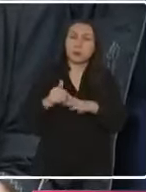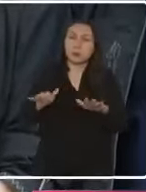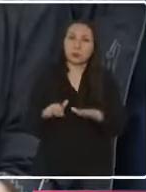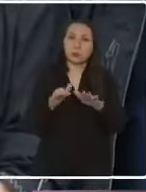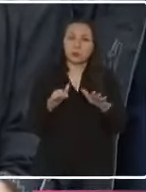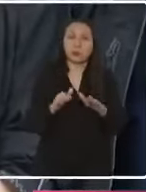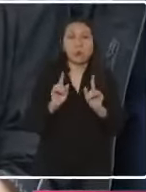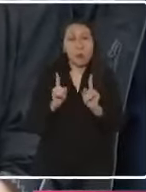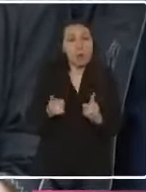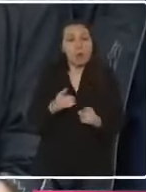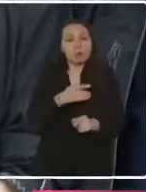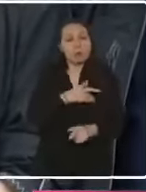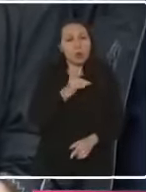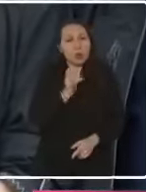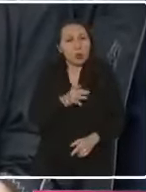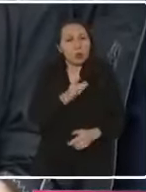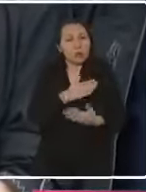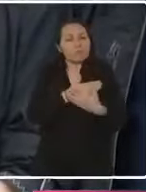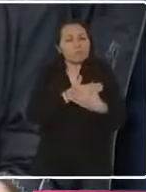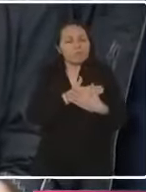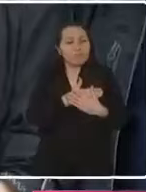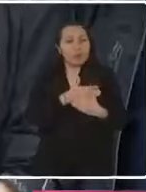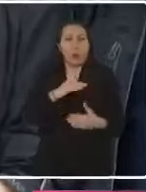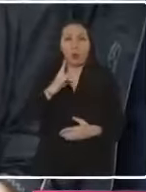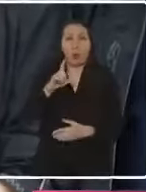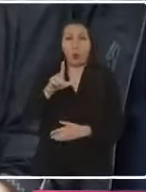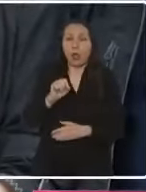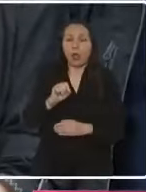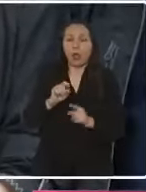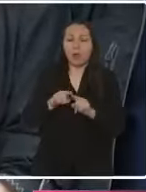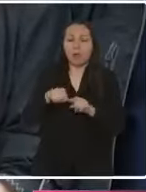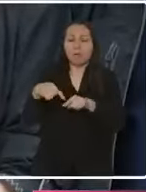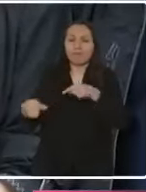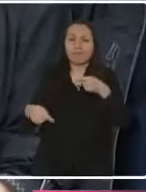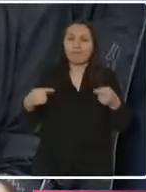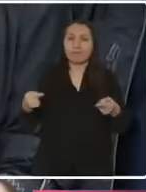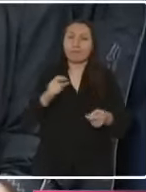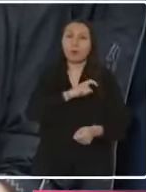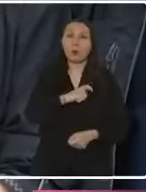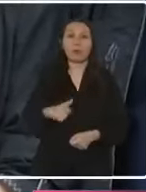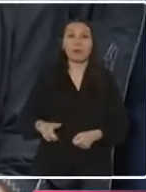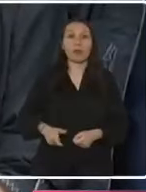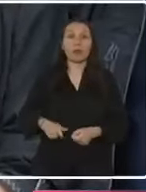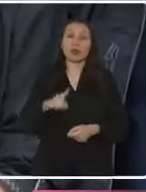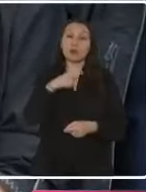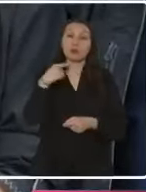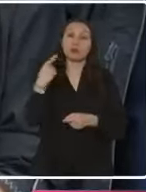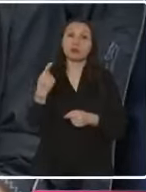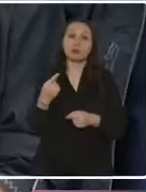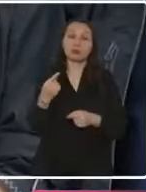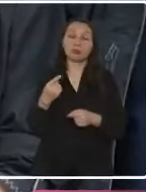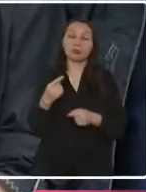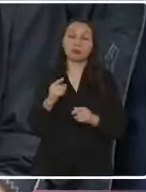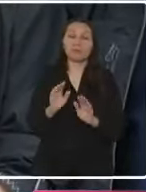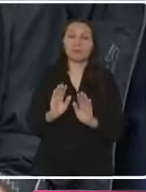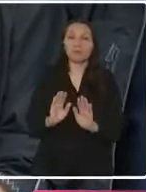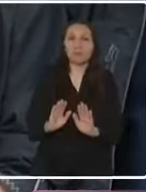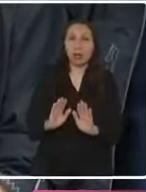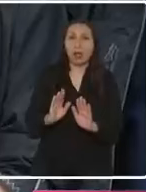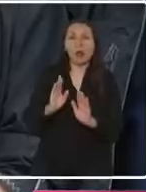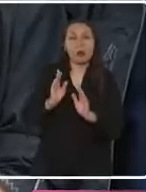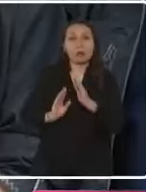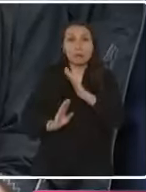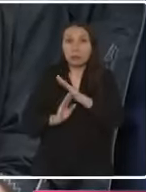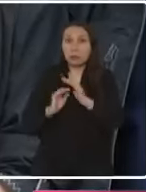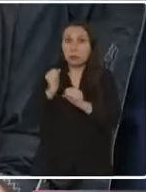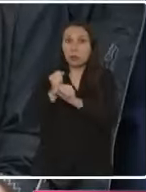Y en donde pese al duelo, este duelo que se traslapa, como gobierno no hemos detenido el